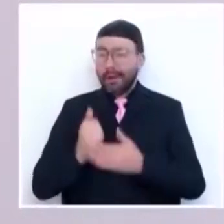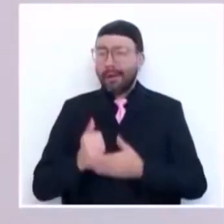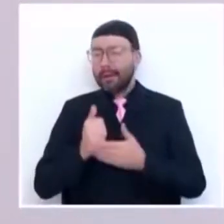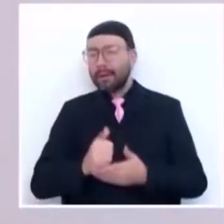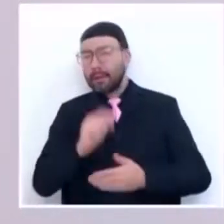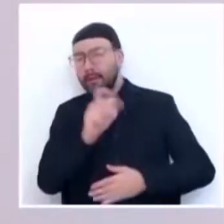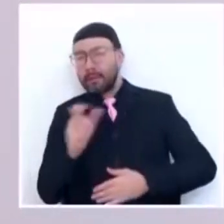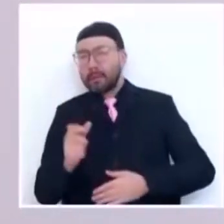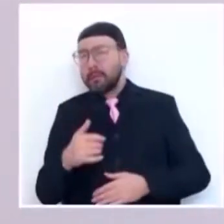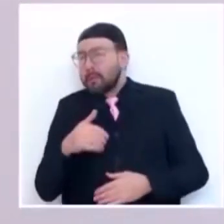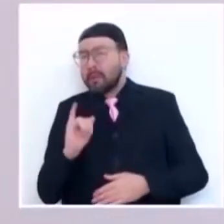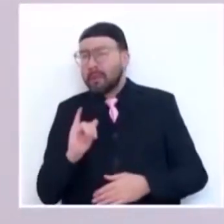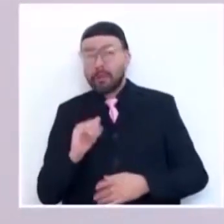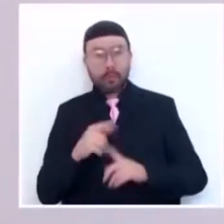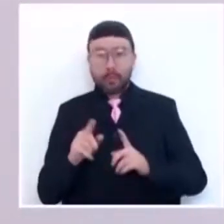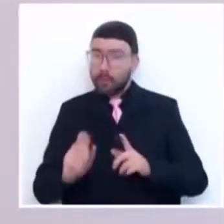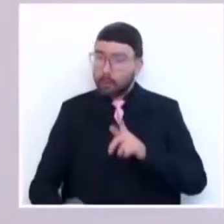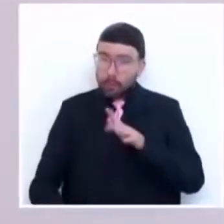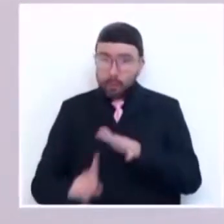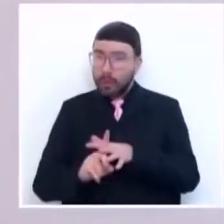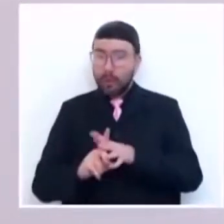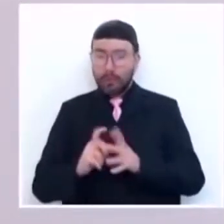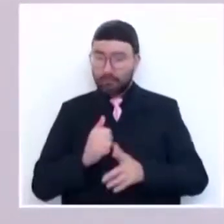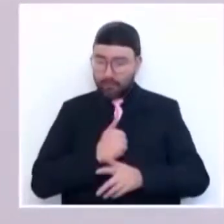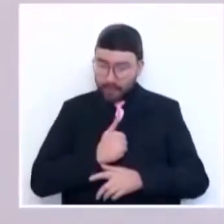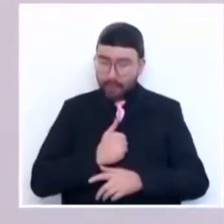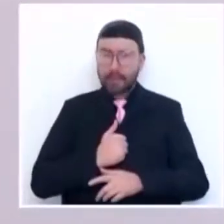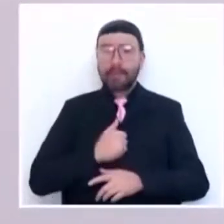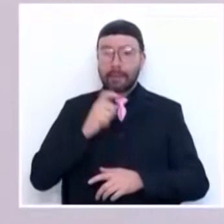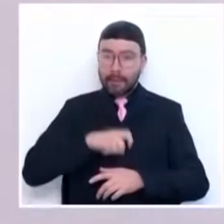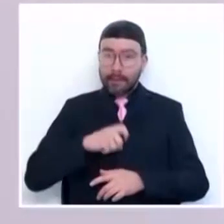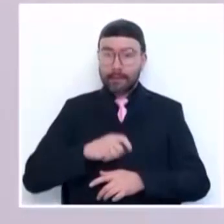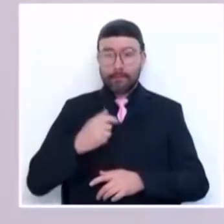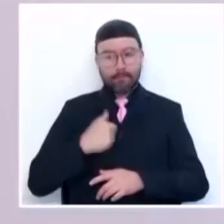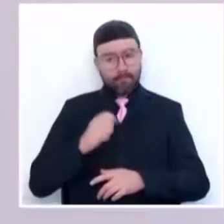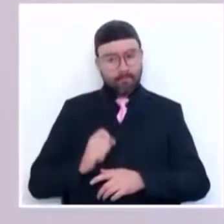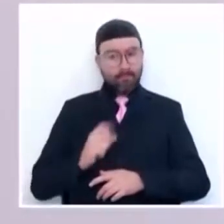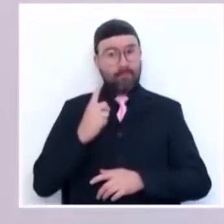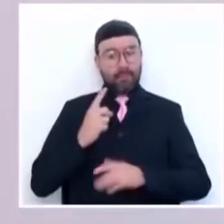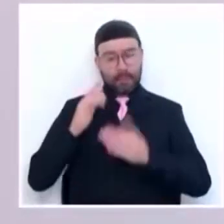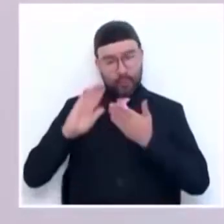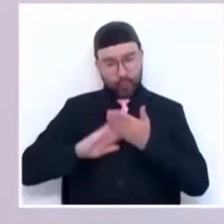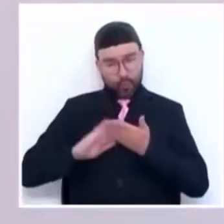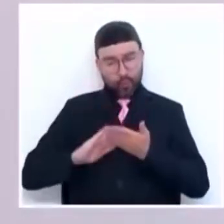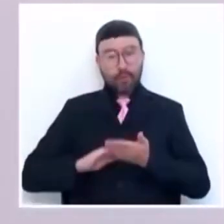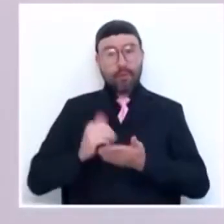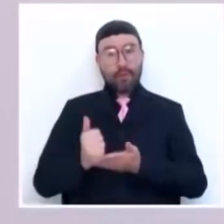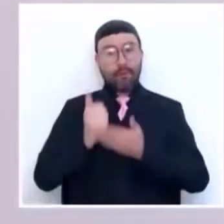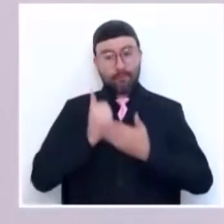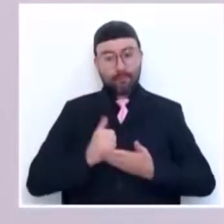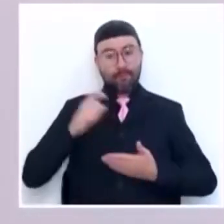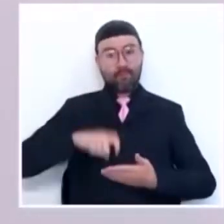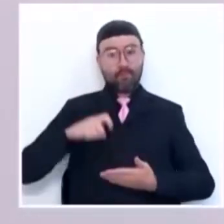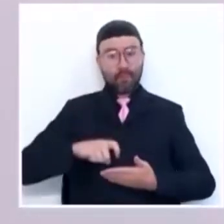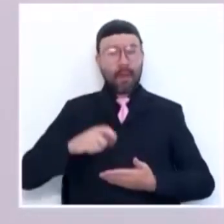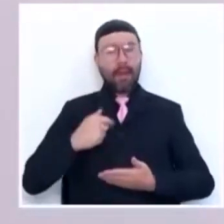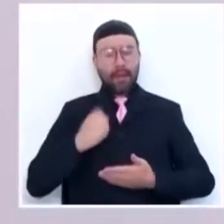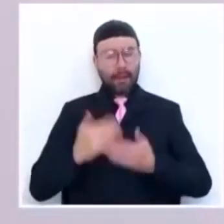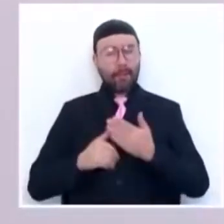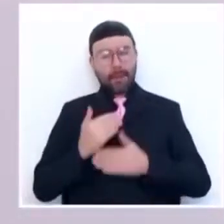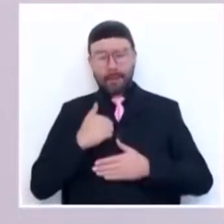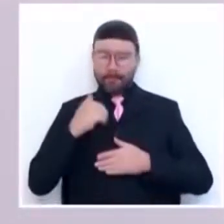pacientes, pero la principal paciente era yo. Qué lindo. Era yo. Entonces empecé a